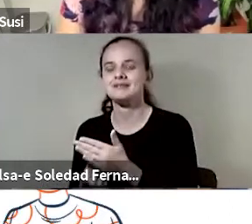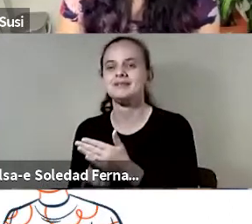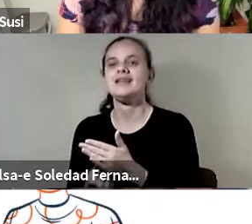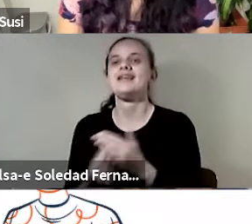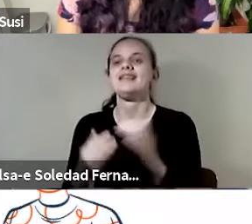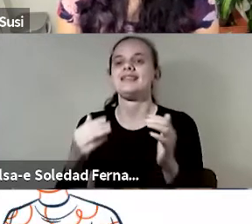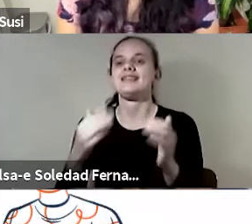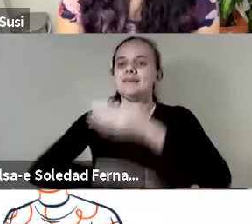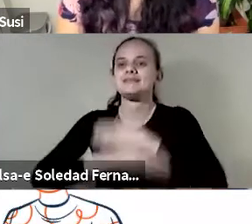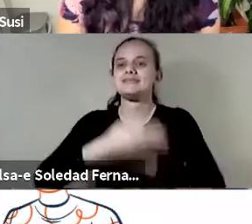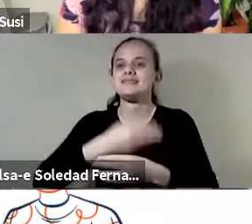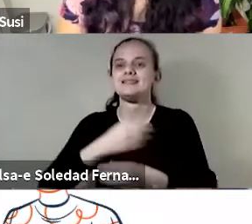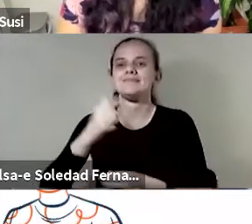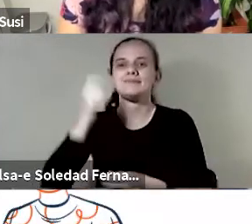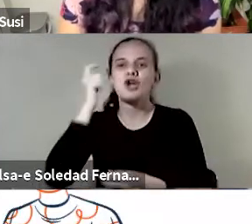suelen confundir